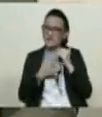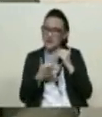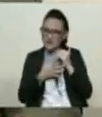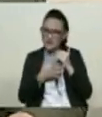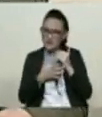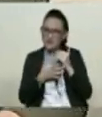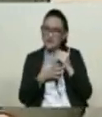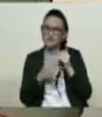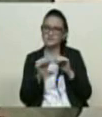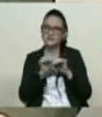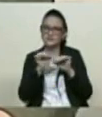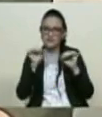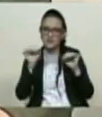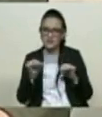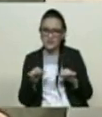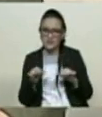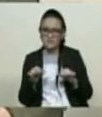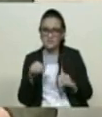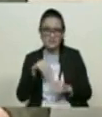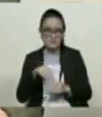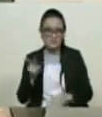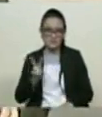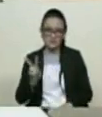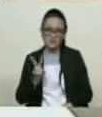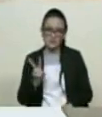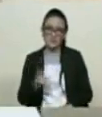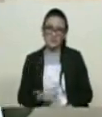el sistema electoral venezolano.